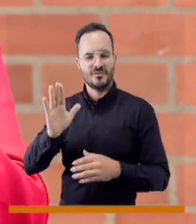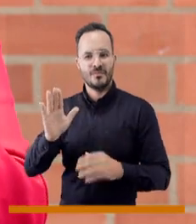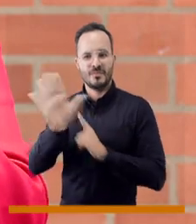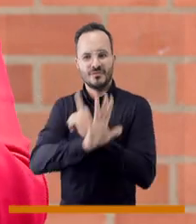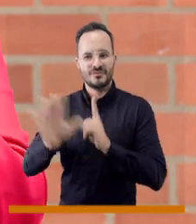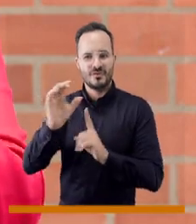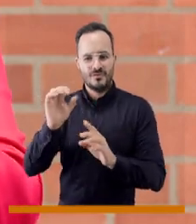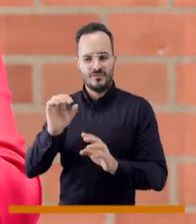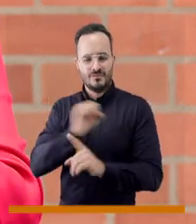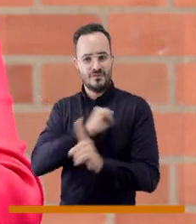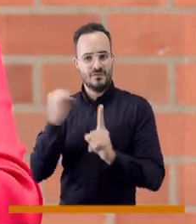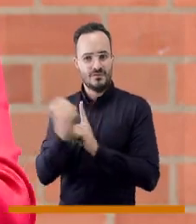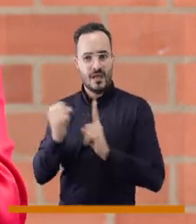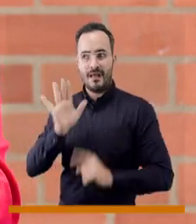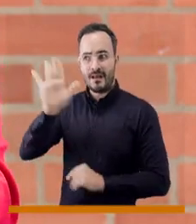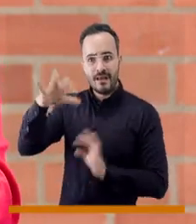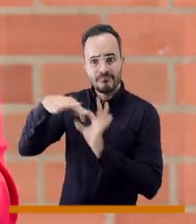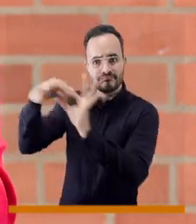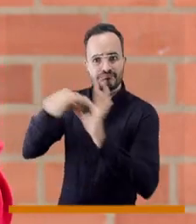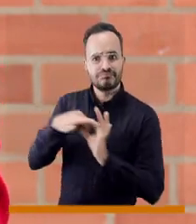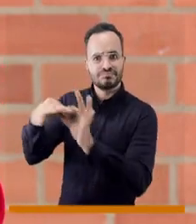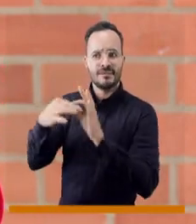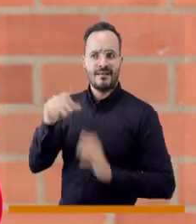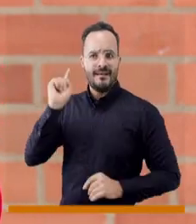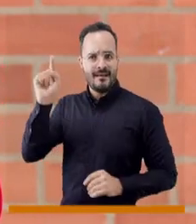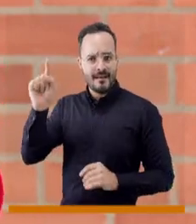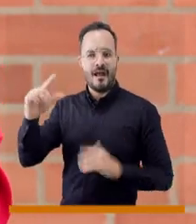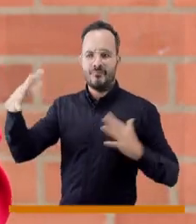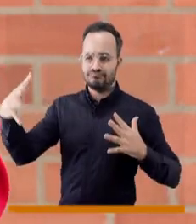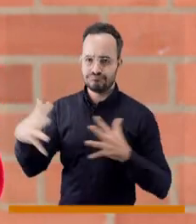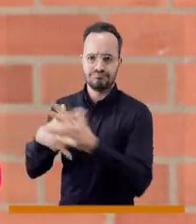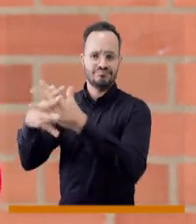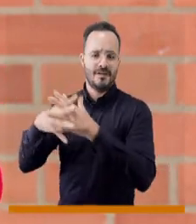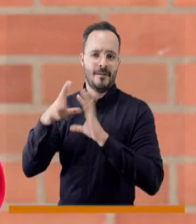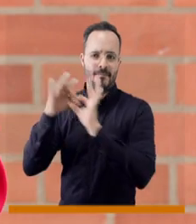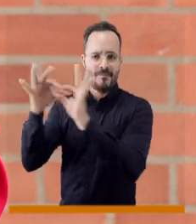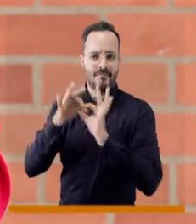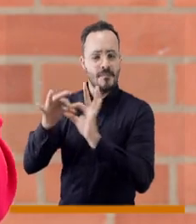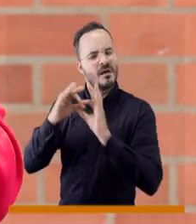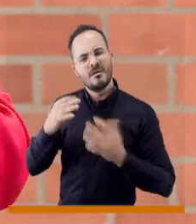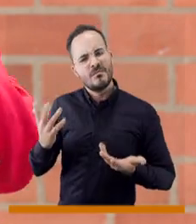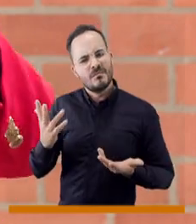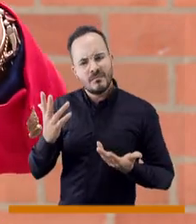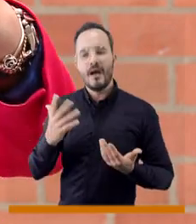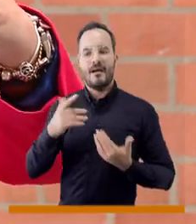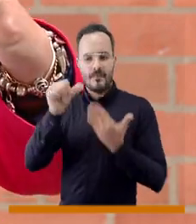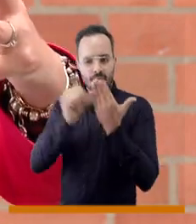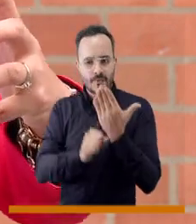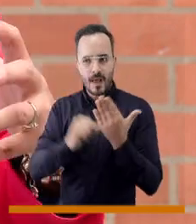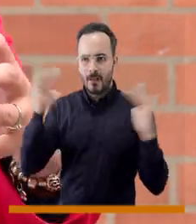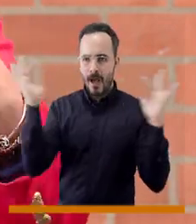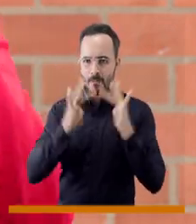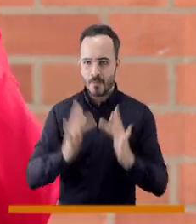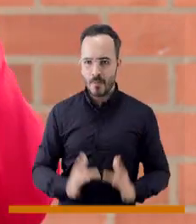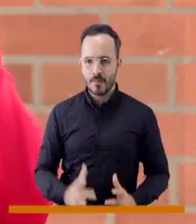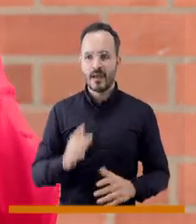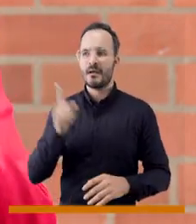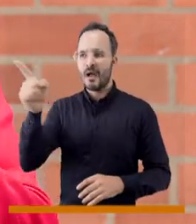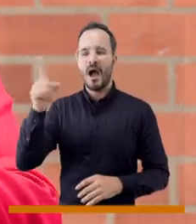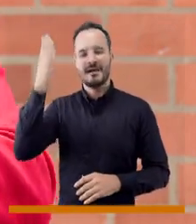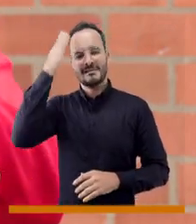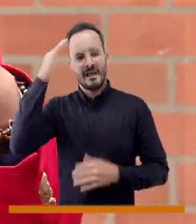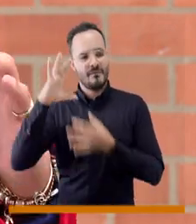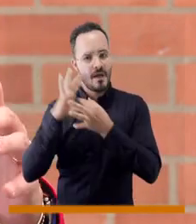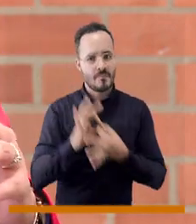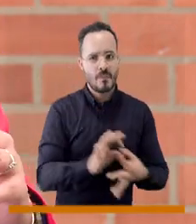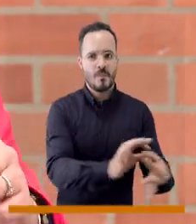permite de una u otra forma coordinar muy bien cuáles son esos programas, cuáles deberían ser sus beneficiarios, y